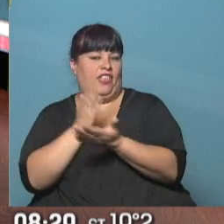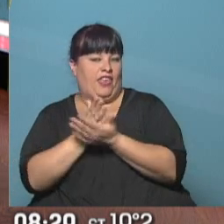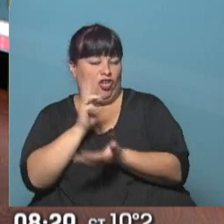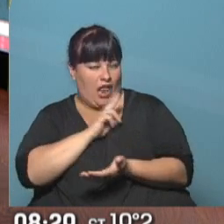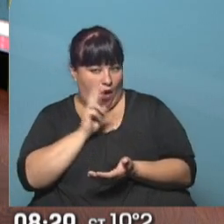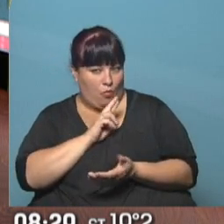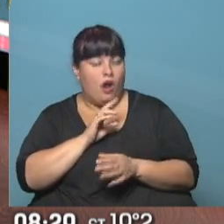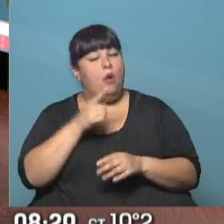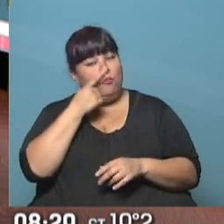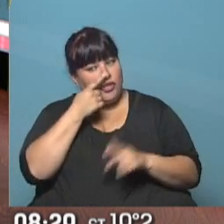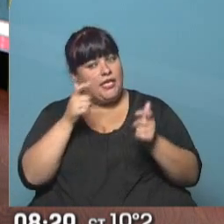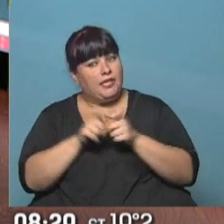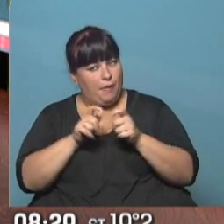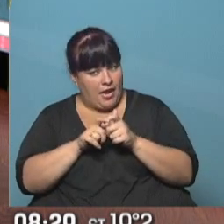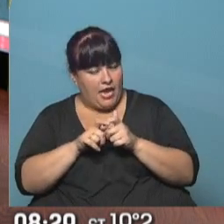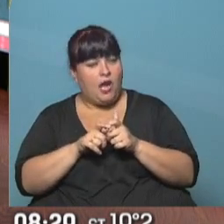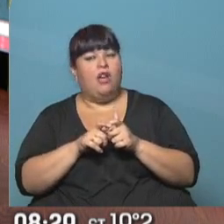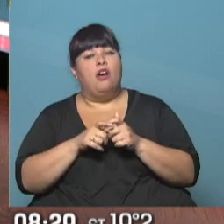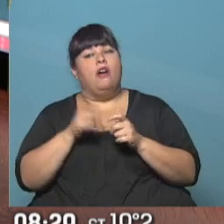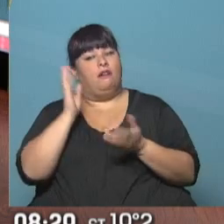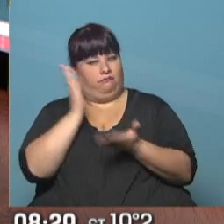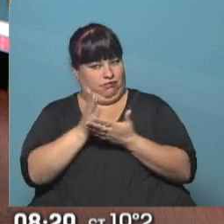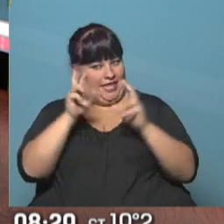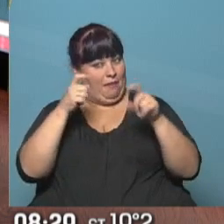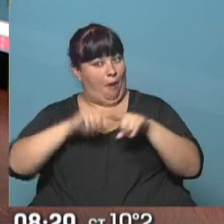de la mujer. Interesante película con una bajada de línea